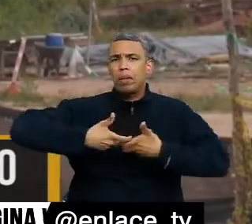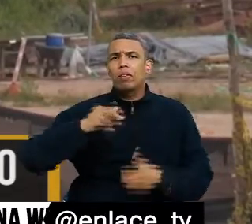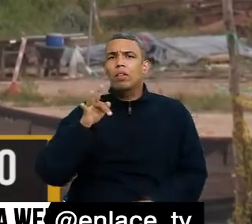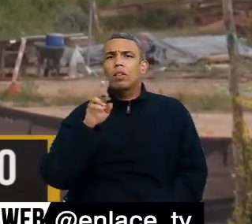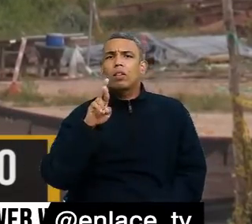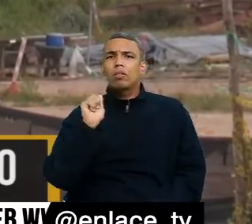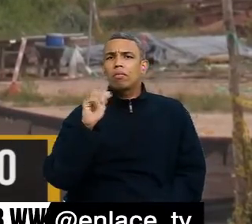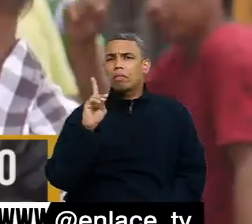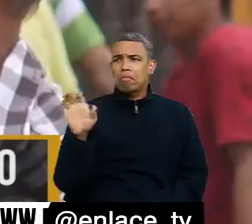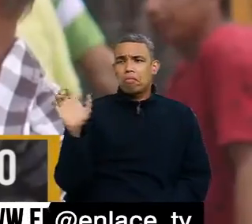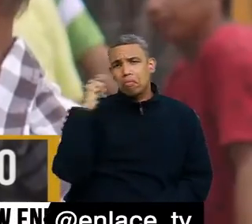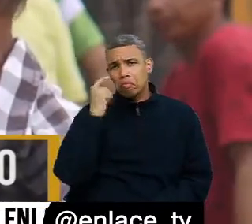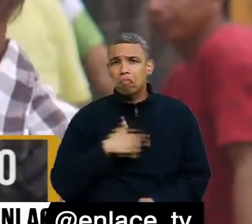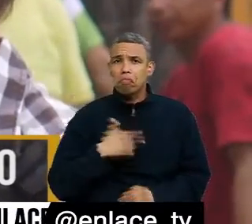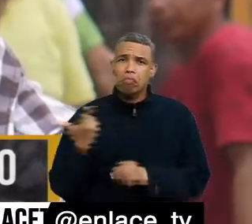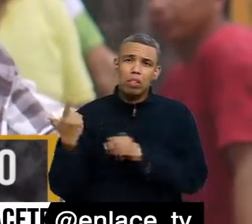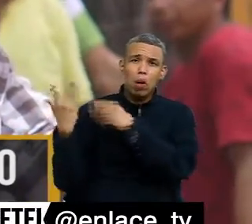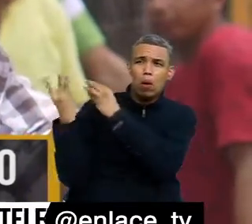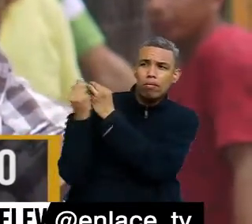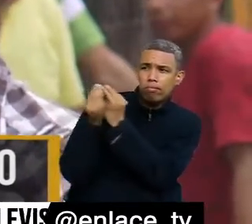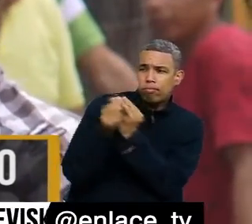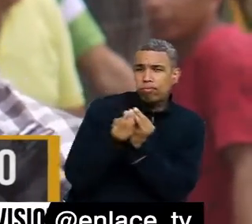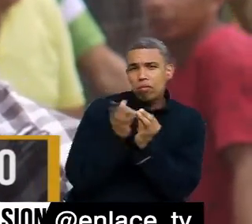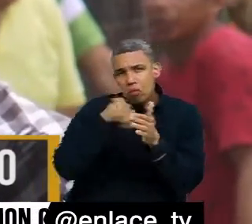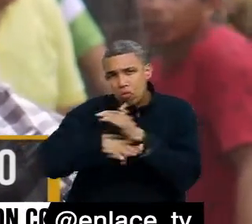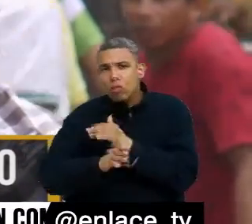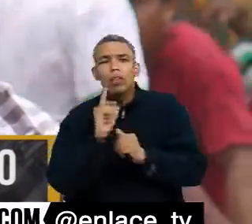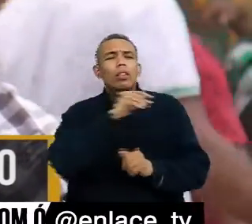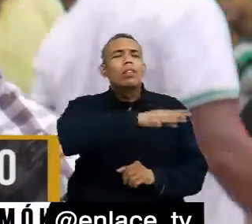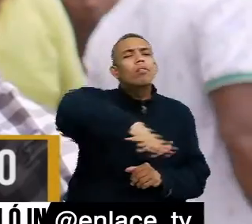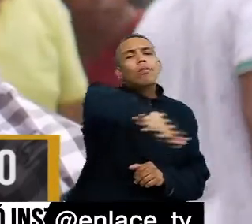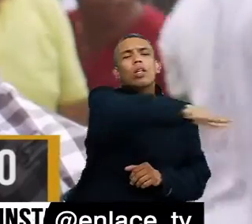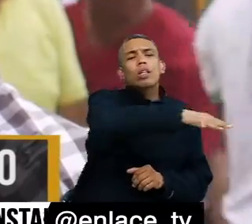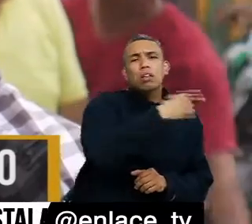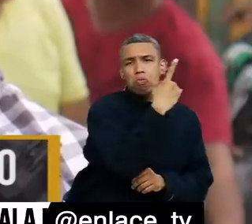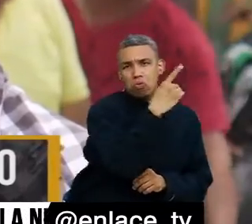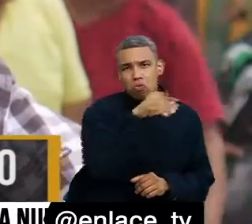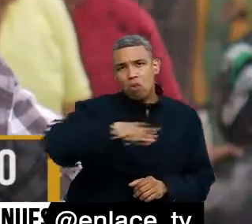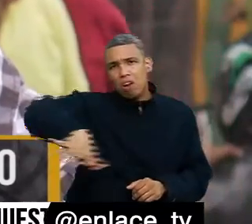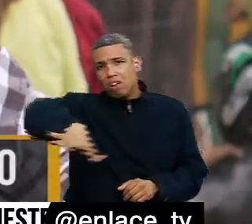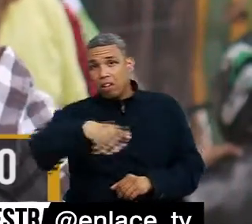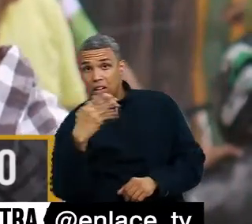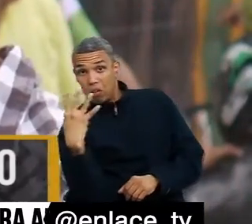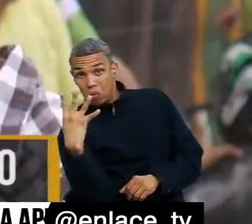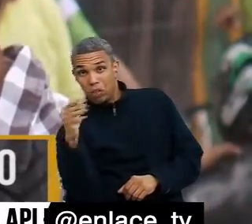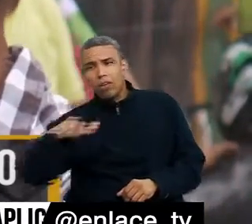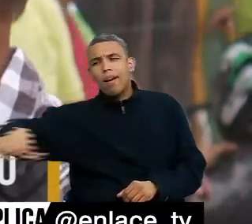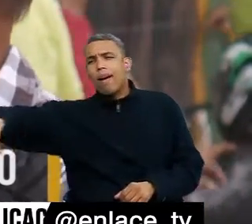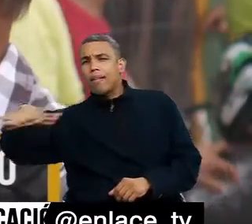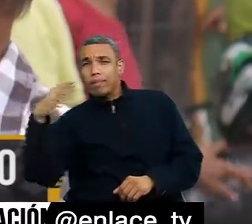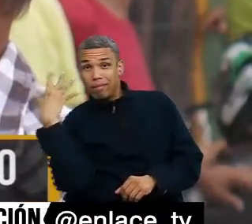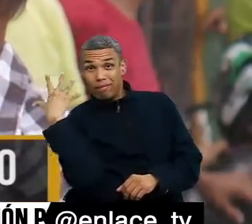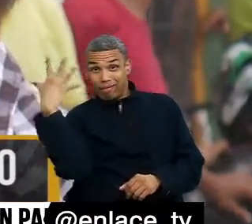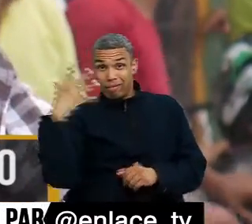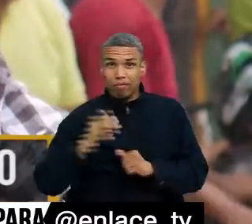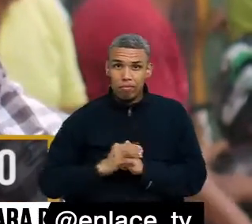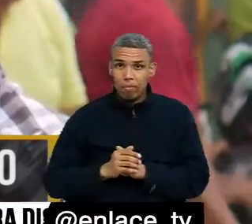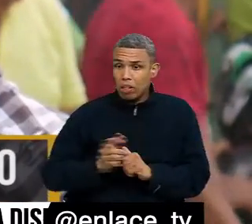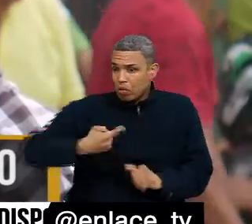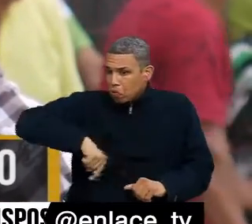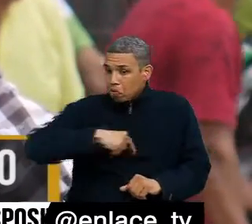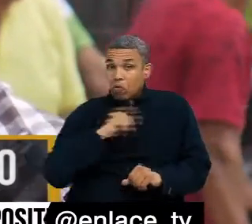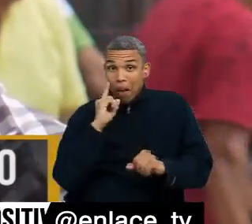en el área 1, área 4 y área 5. ¿Entienden? Esa es la movilización de todo esto. Entonces nosotros aquí, hasta que